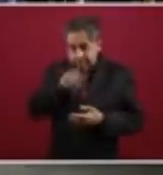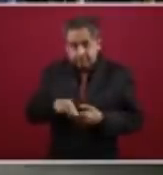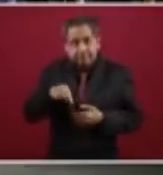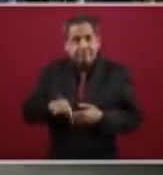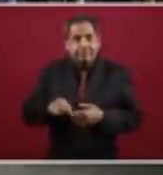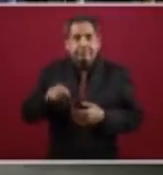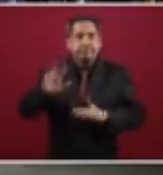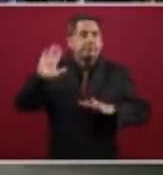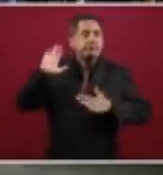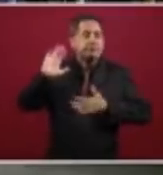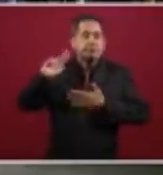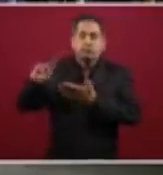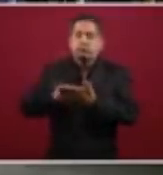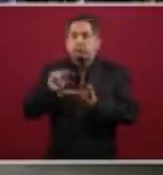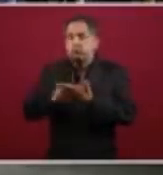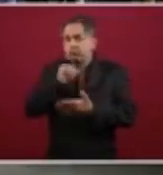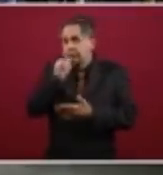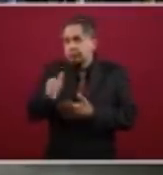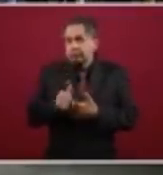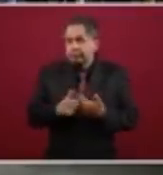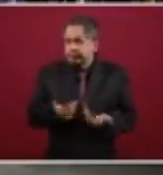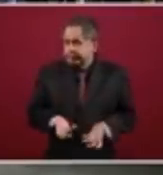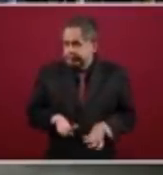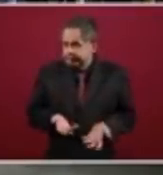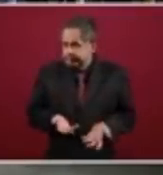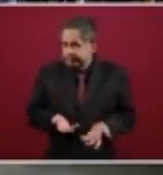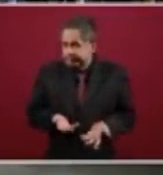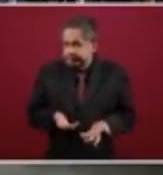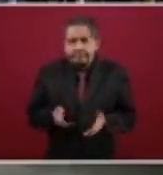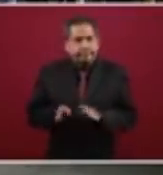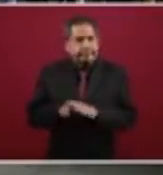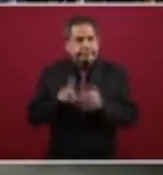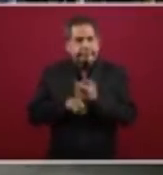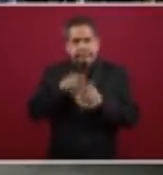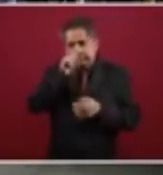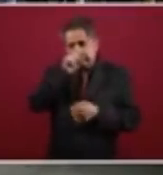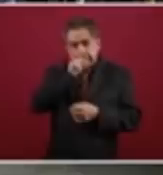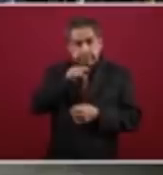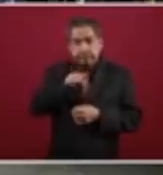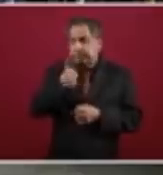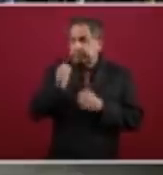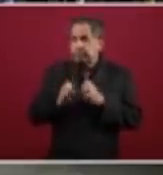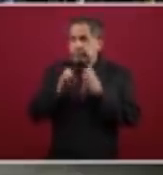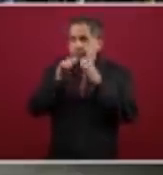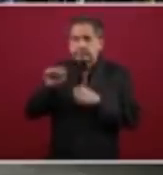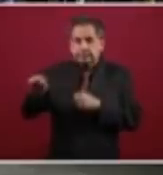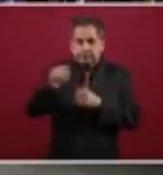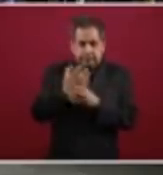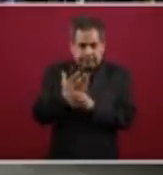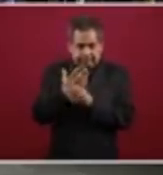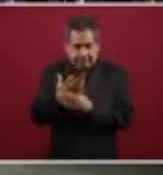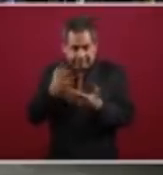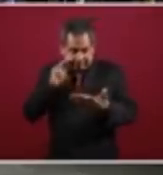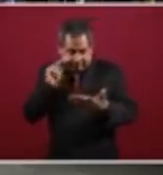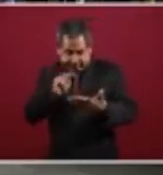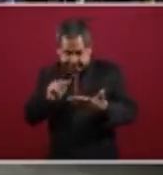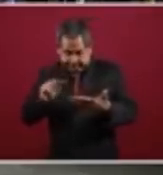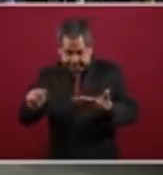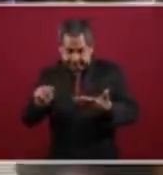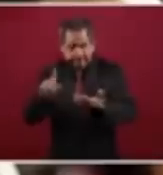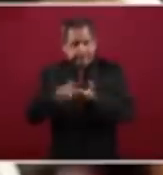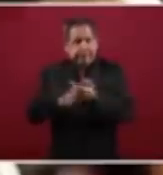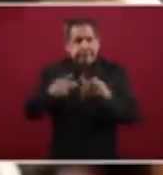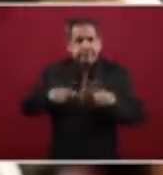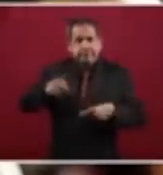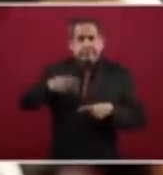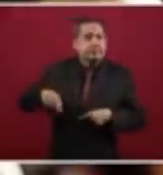palabra, nada formal. En ese, como en muchos edificios, con datos en la mano, se comprueba que los